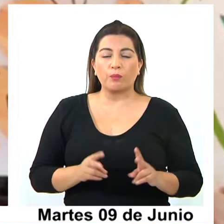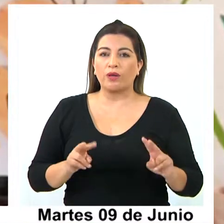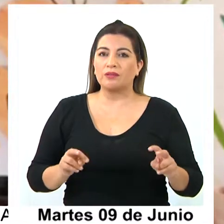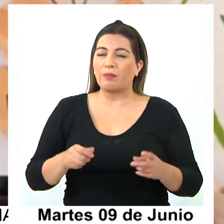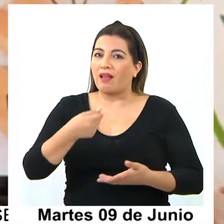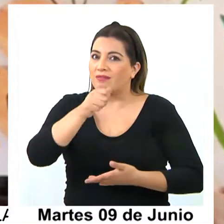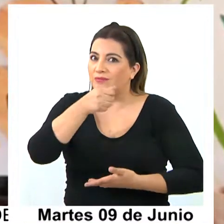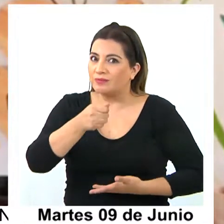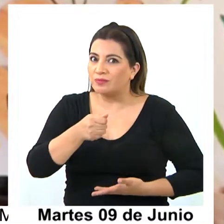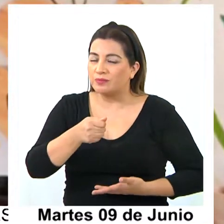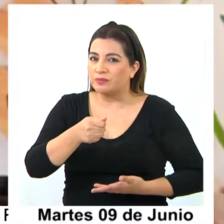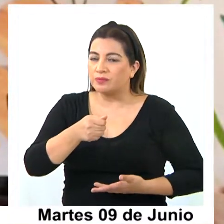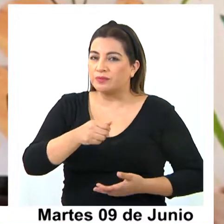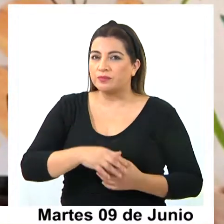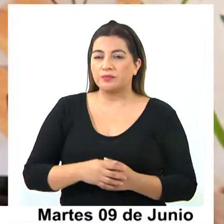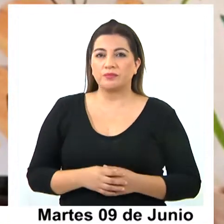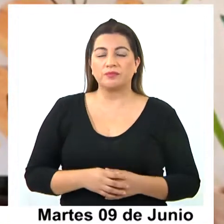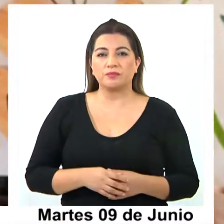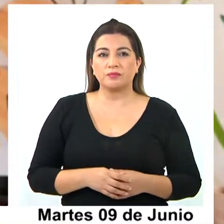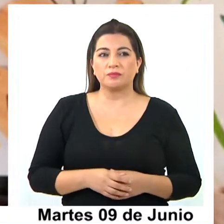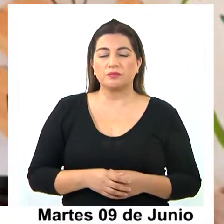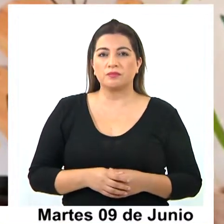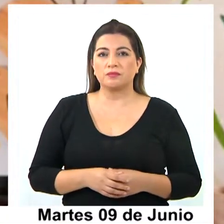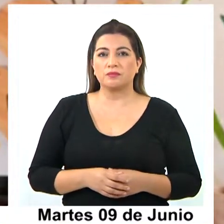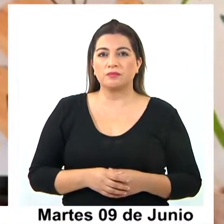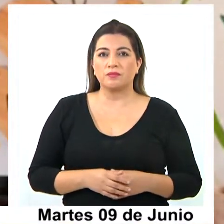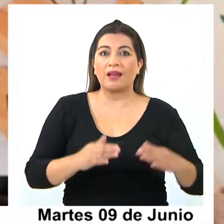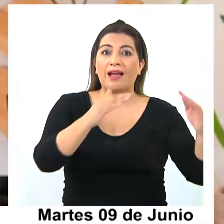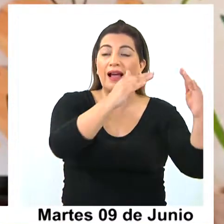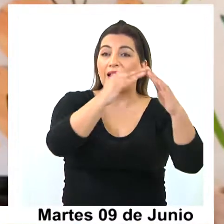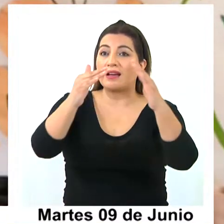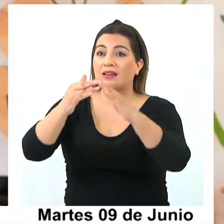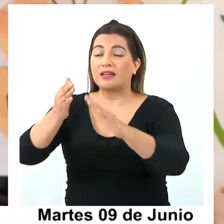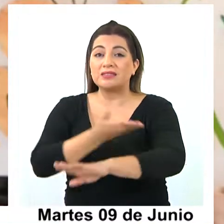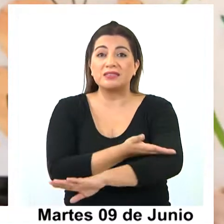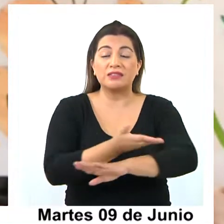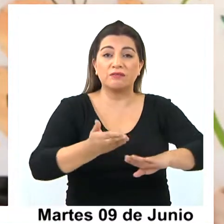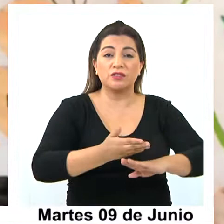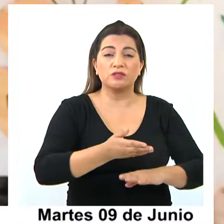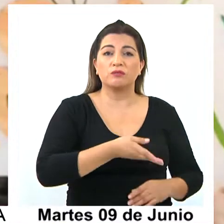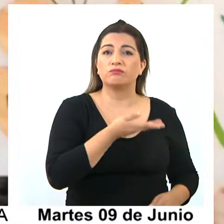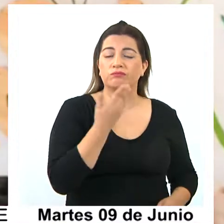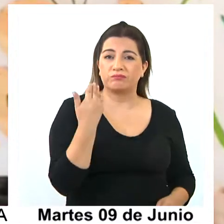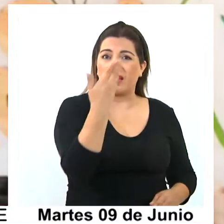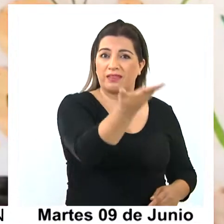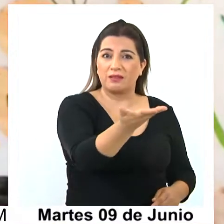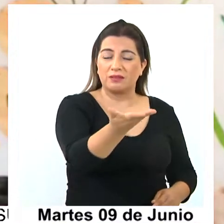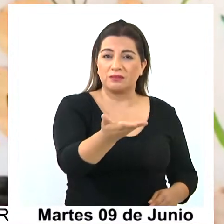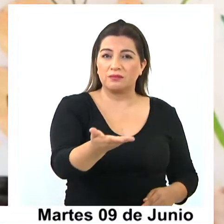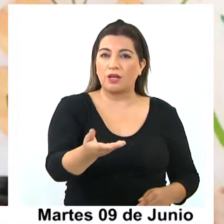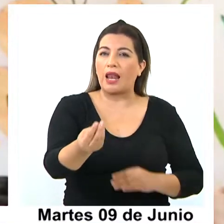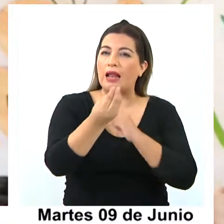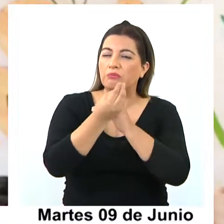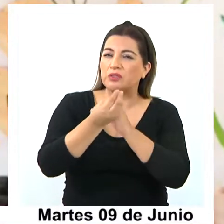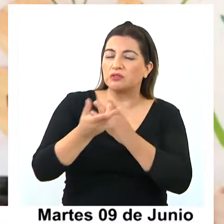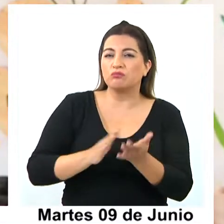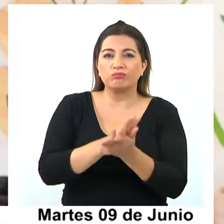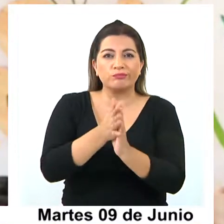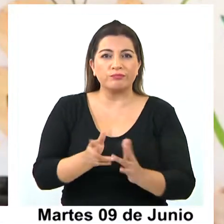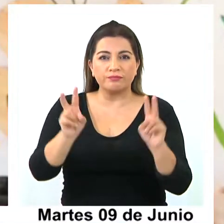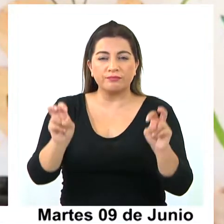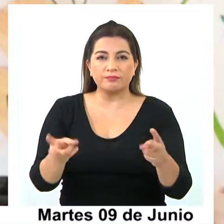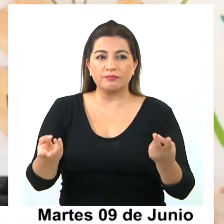logística justamente, los repartos de la alimentación y todo lo que corresponde